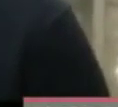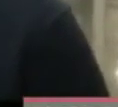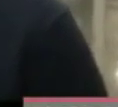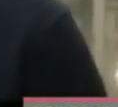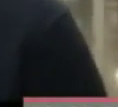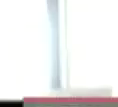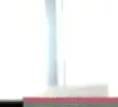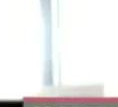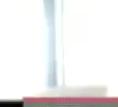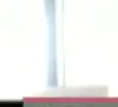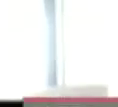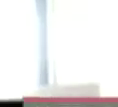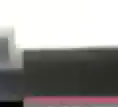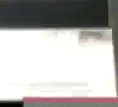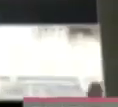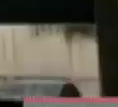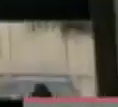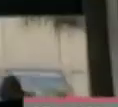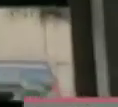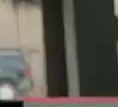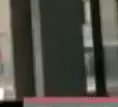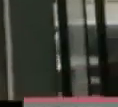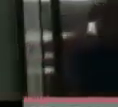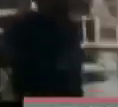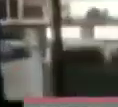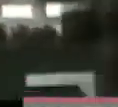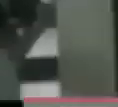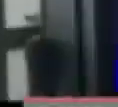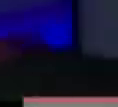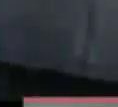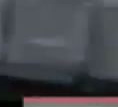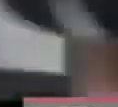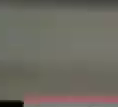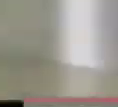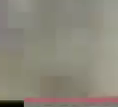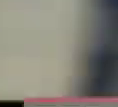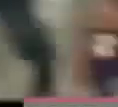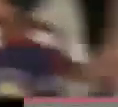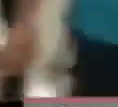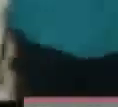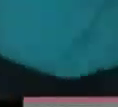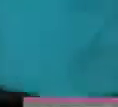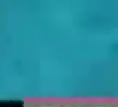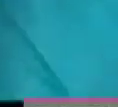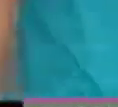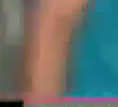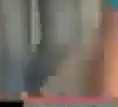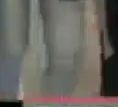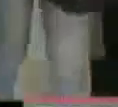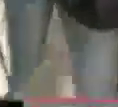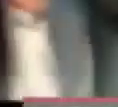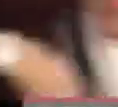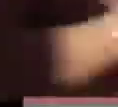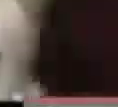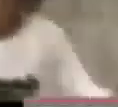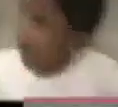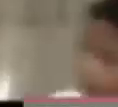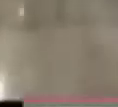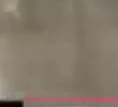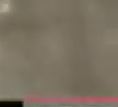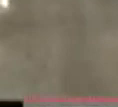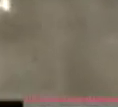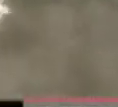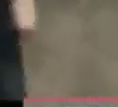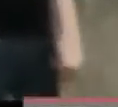trasladarse todo lo que son las paradas suburbanas, como es la Caracas Litoral, y las paradas periféricas también y urbanas, como son la Costa,